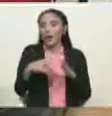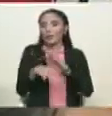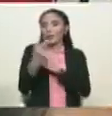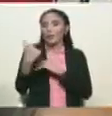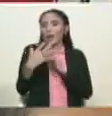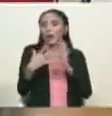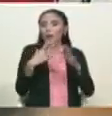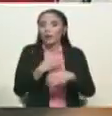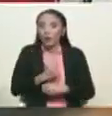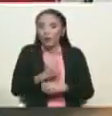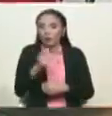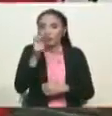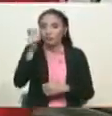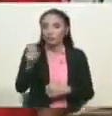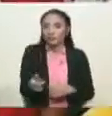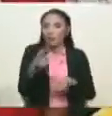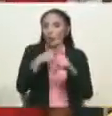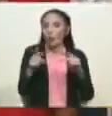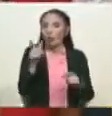Permiso.